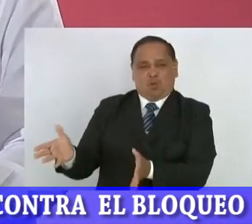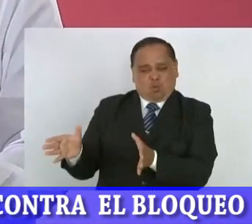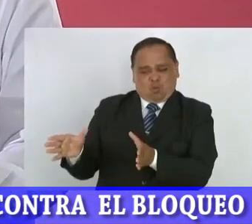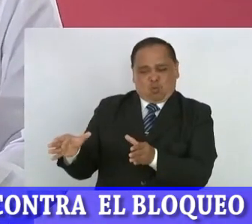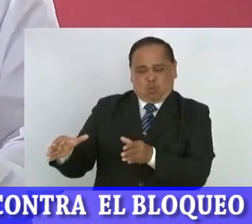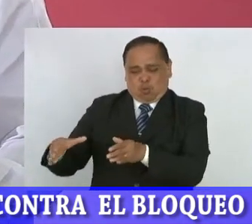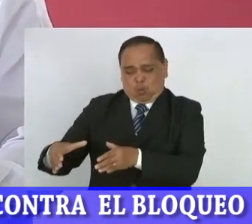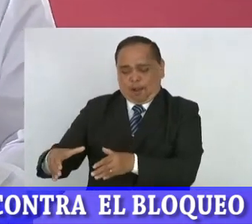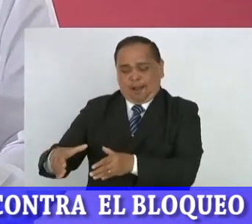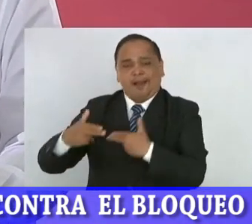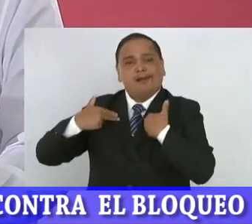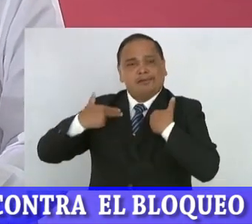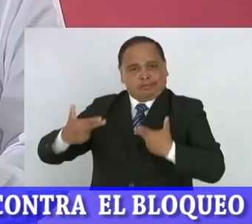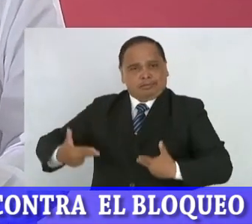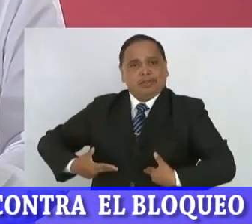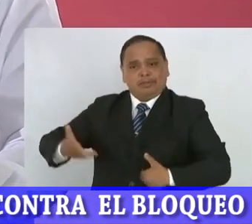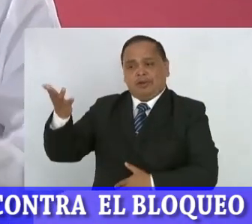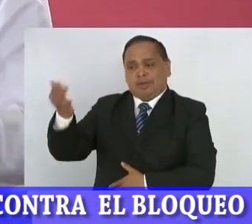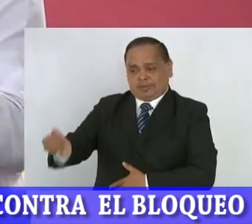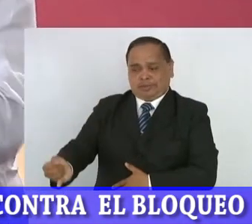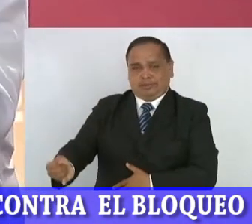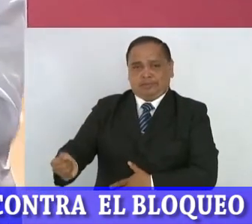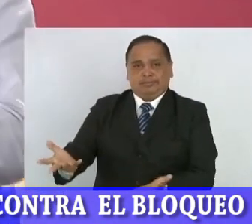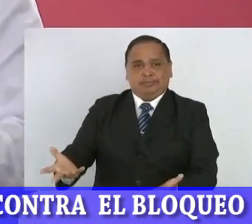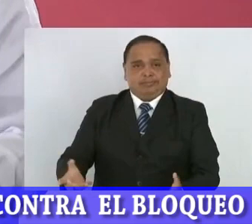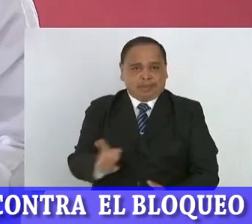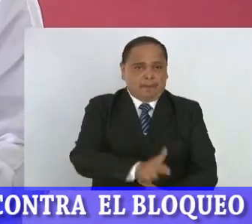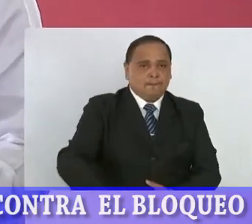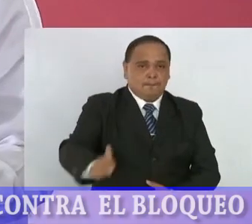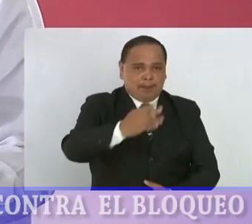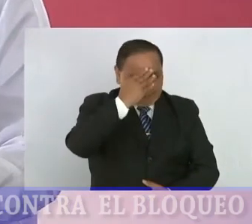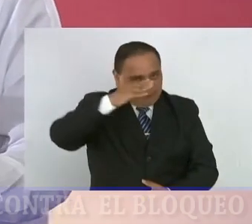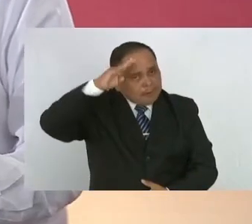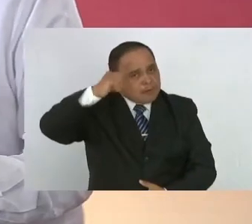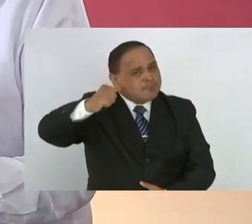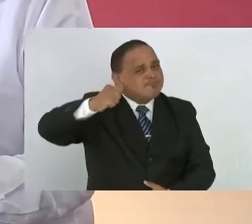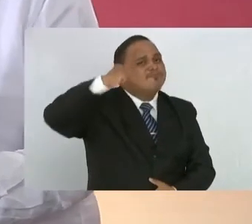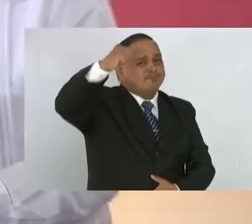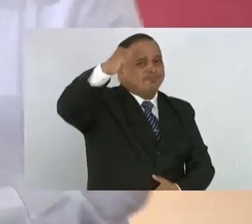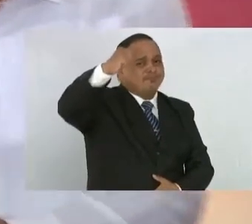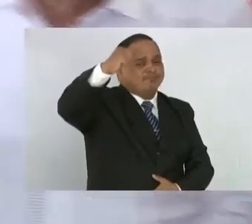profundamente humano. ¡Que viva el pueblo digno de Cuba!